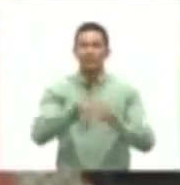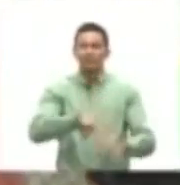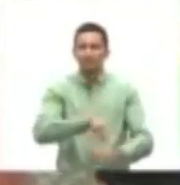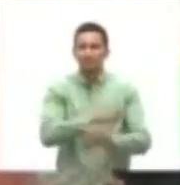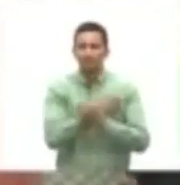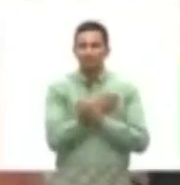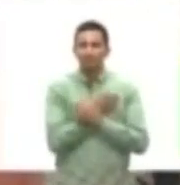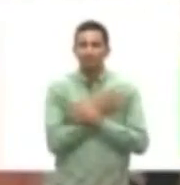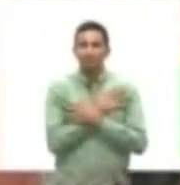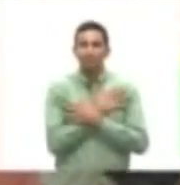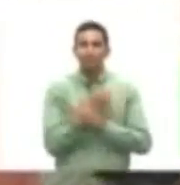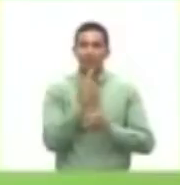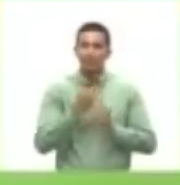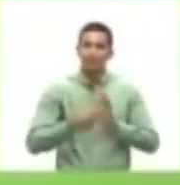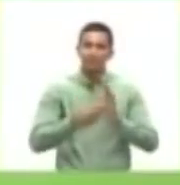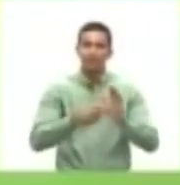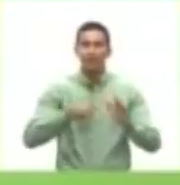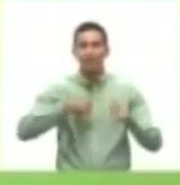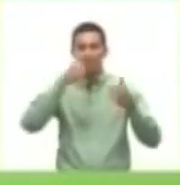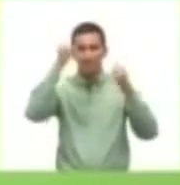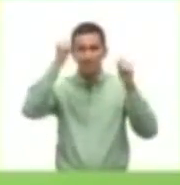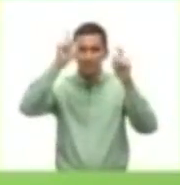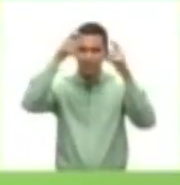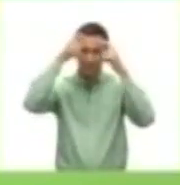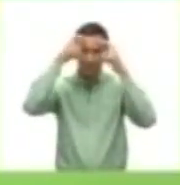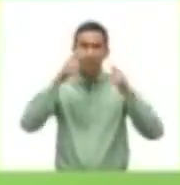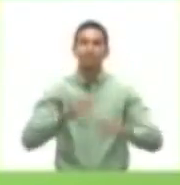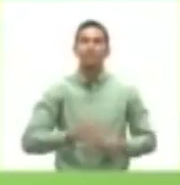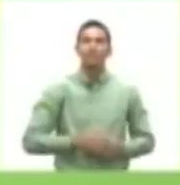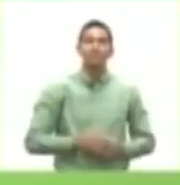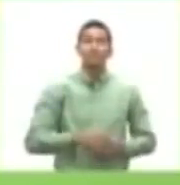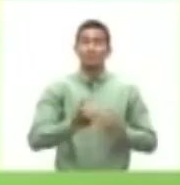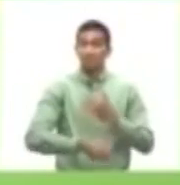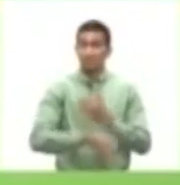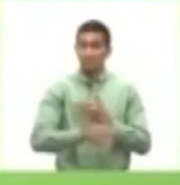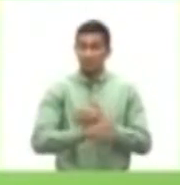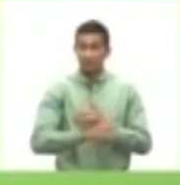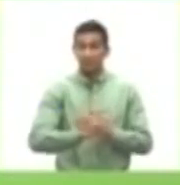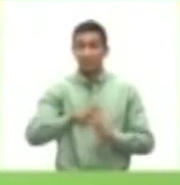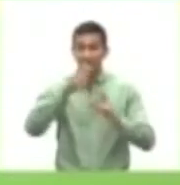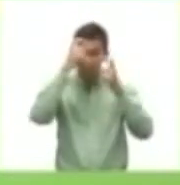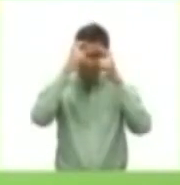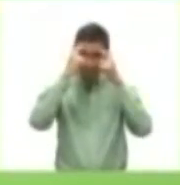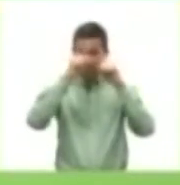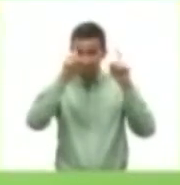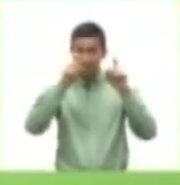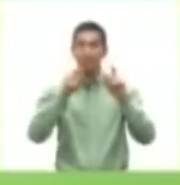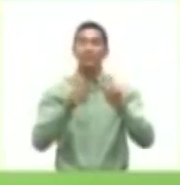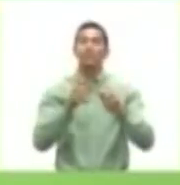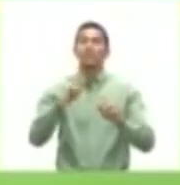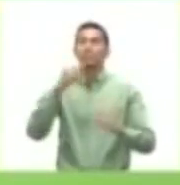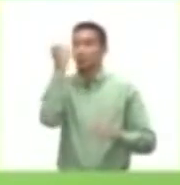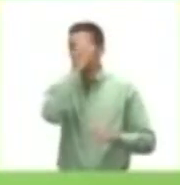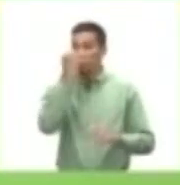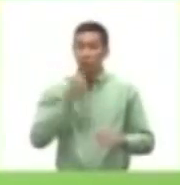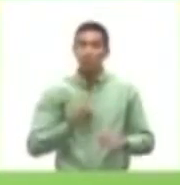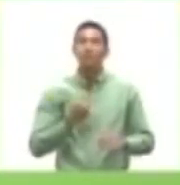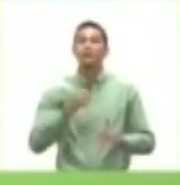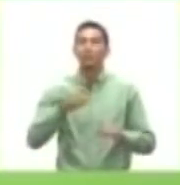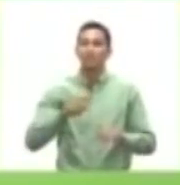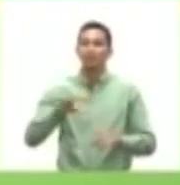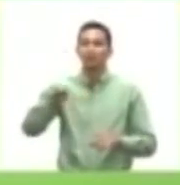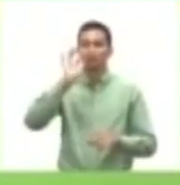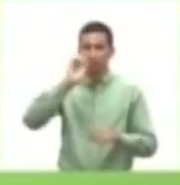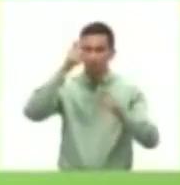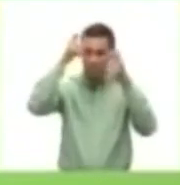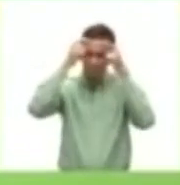de Barranquilla, Stephanie Mendoza. Y seguimos hablando de reinas. El Carnaval de Soledad Atlántico 2017 también tiene su soberana. Se trata